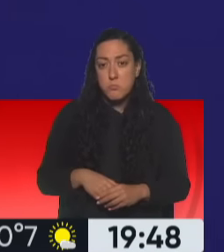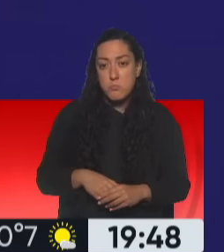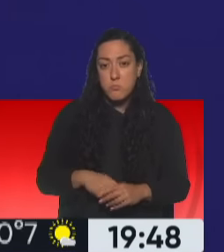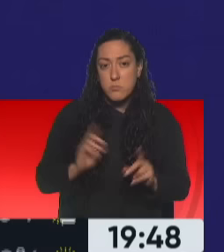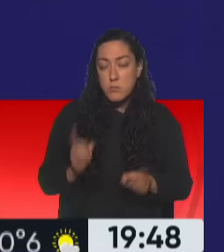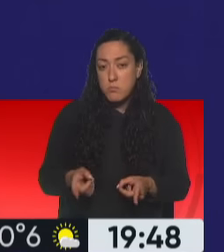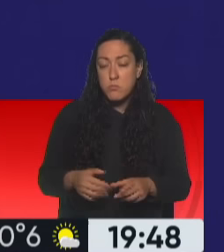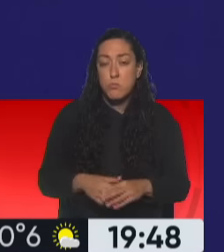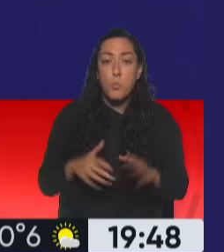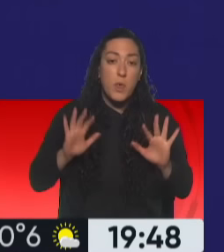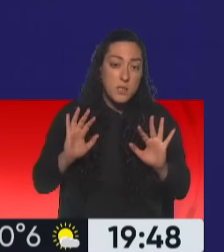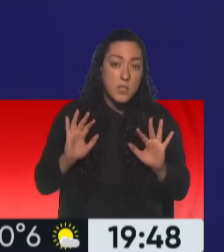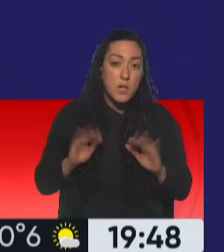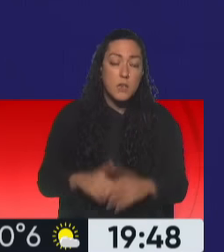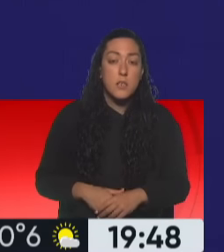básicamente,